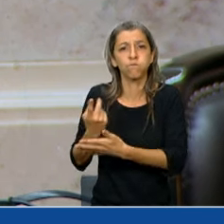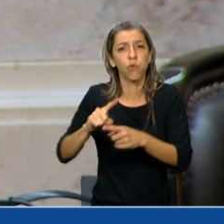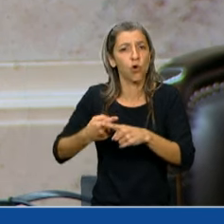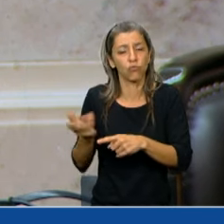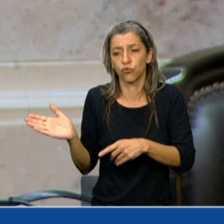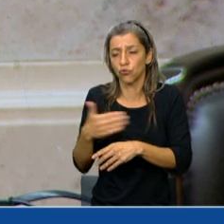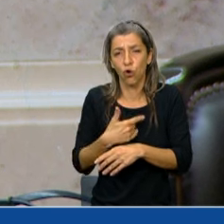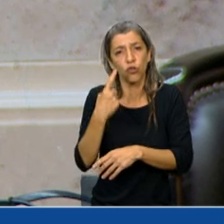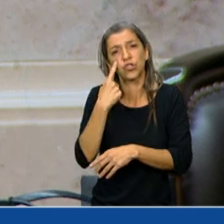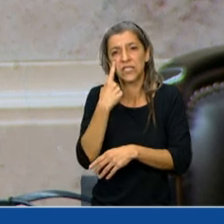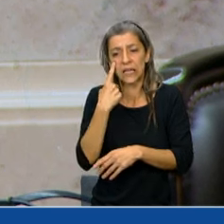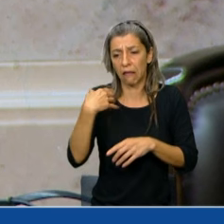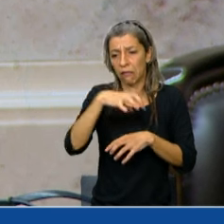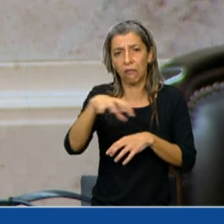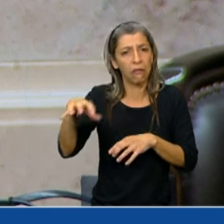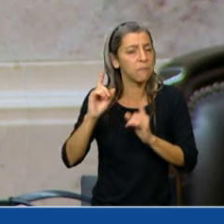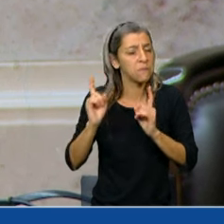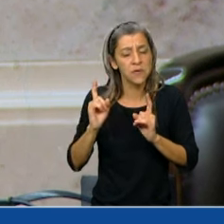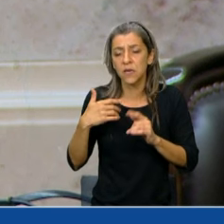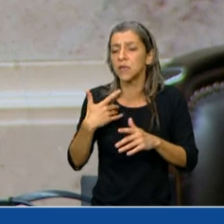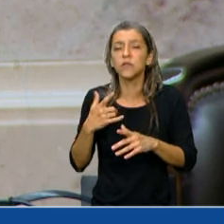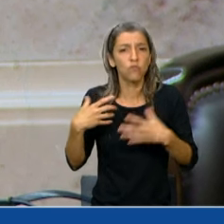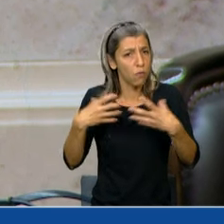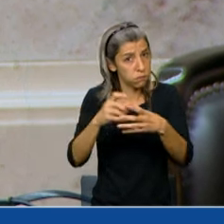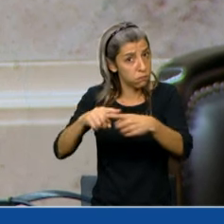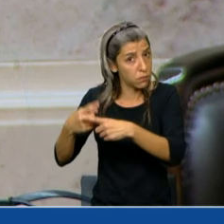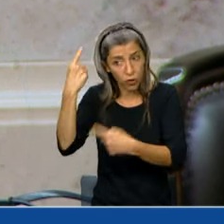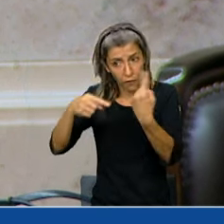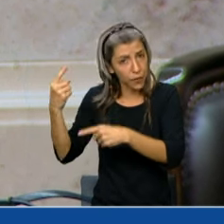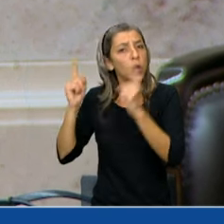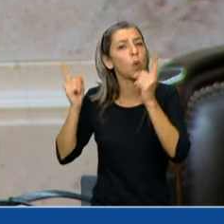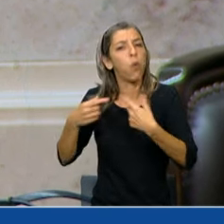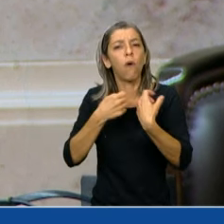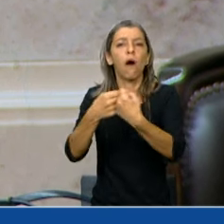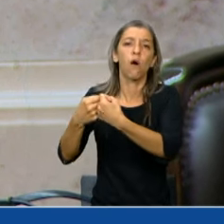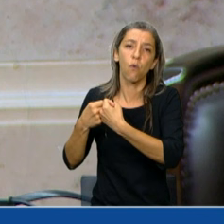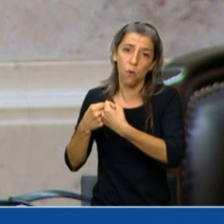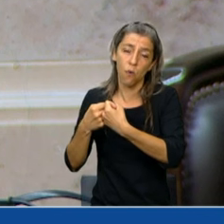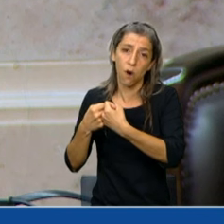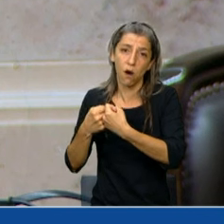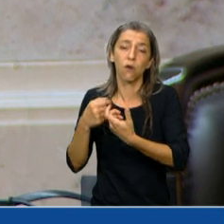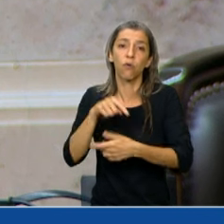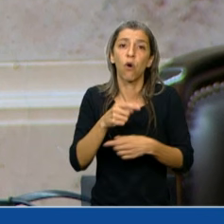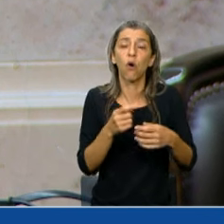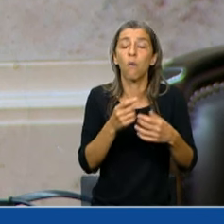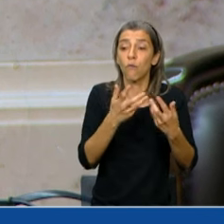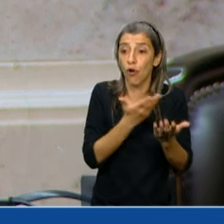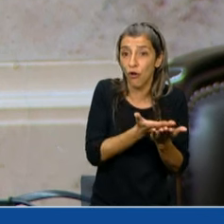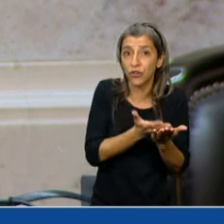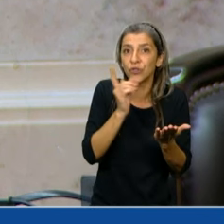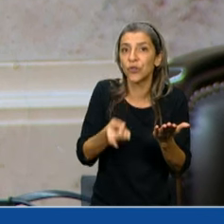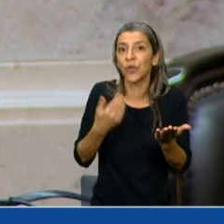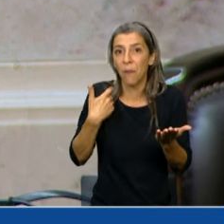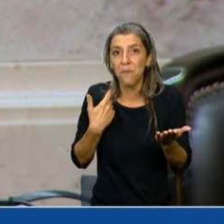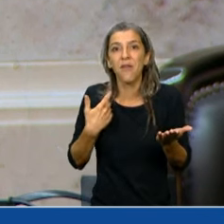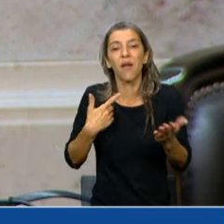todos los intendentes de neuquen de distintos partidos políticos tiene el proyecto unánime del parlamento